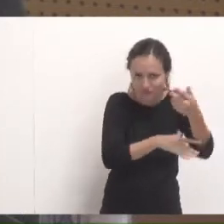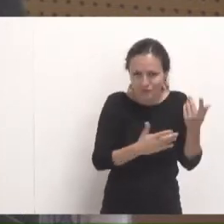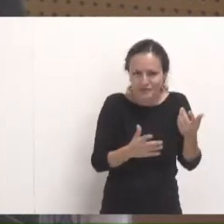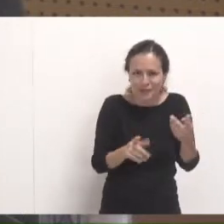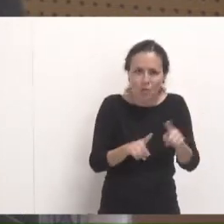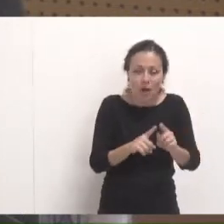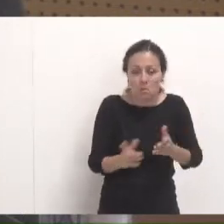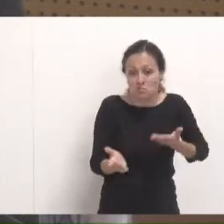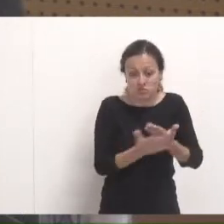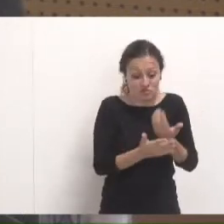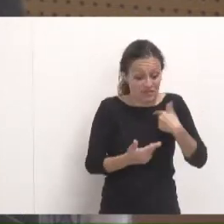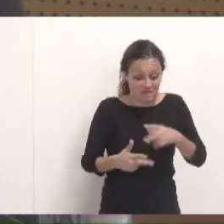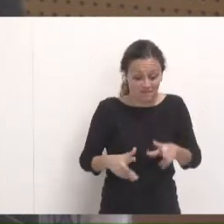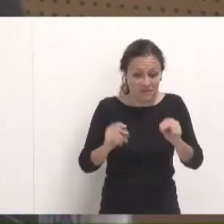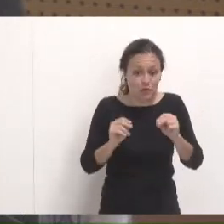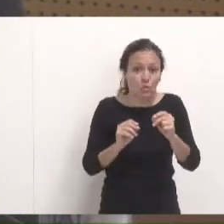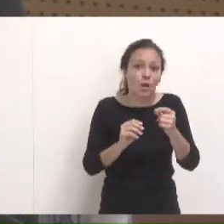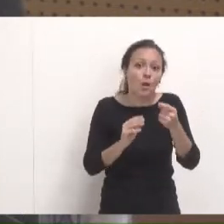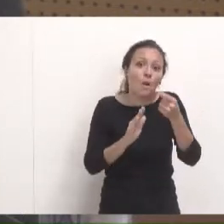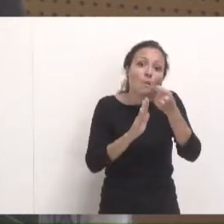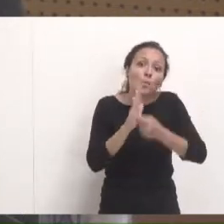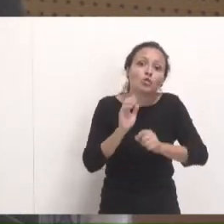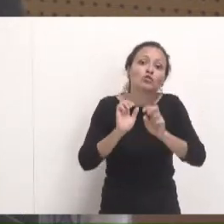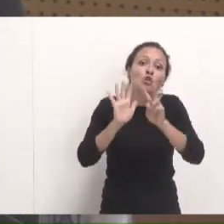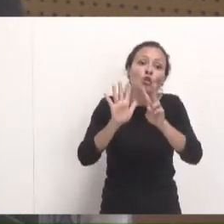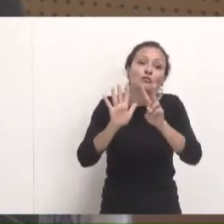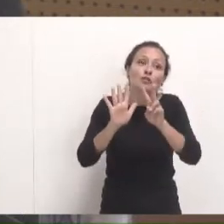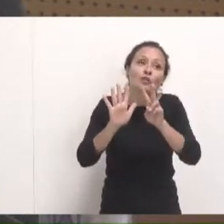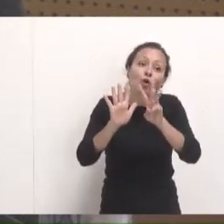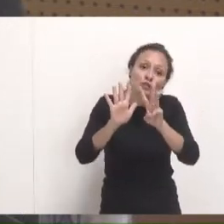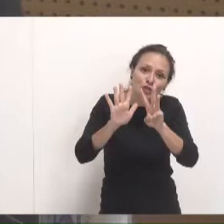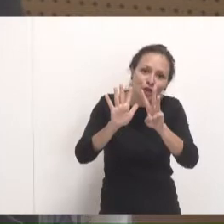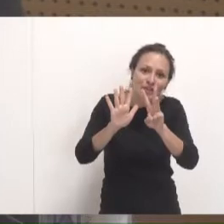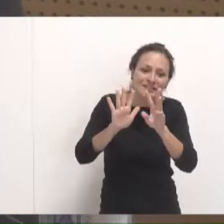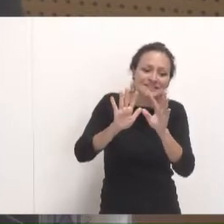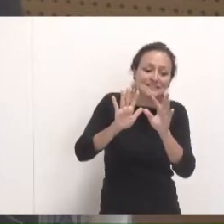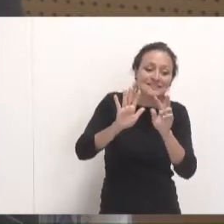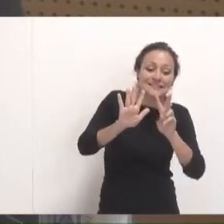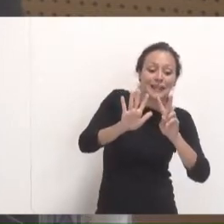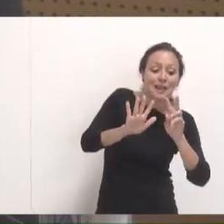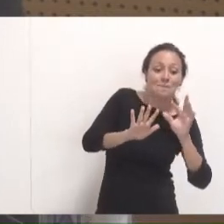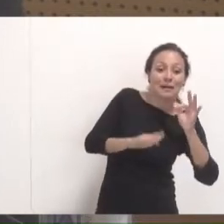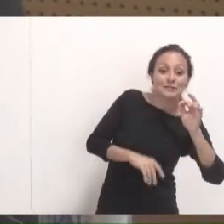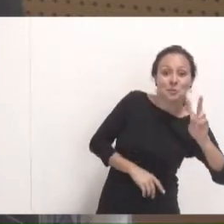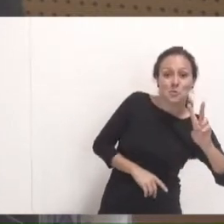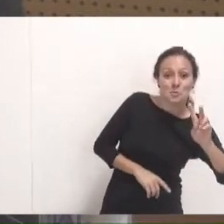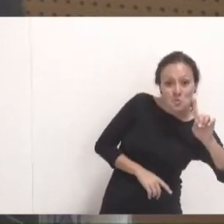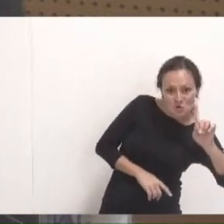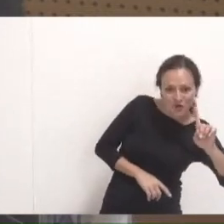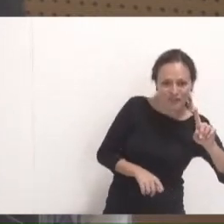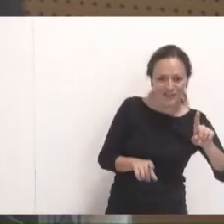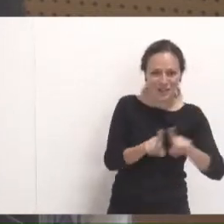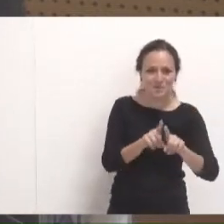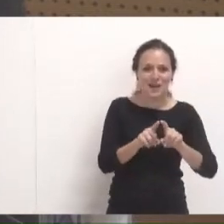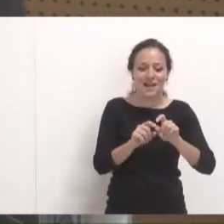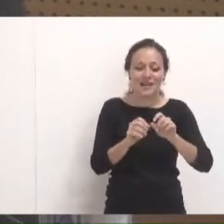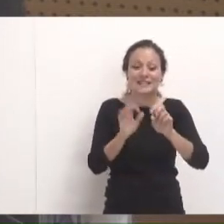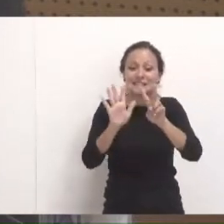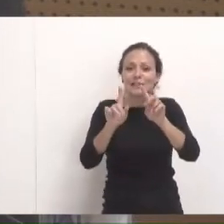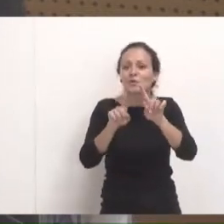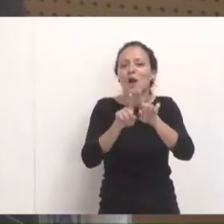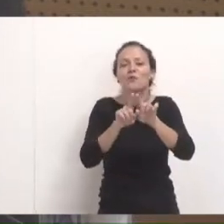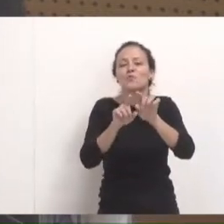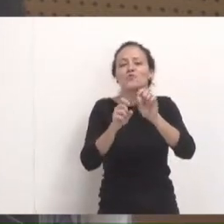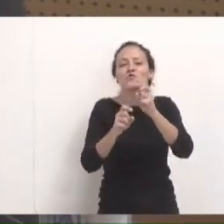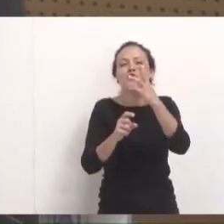se compone de 8 puntos, 7 más 1, 7 era un número mágico, 7 era el número de las Islas Canarias y ahora hemos incorporado a la